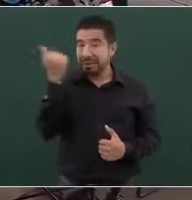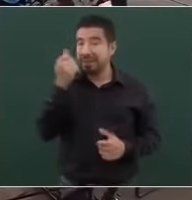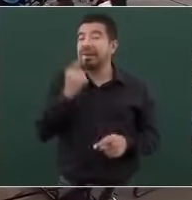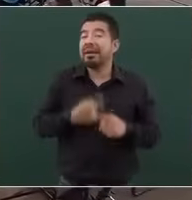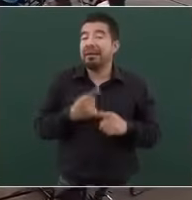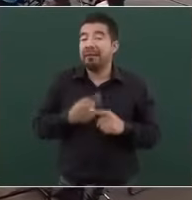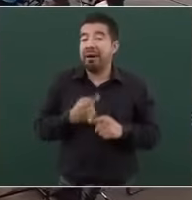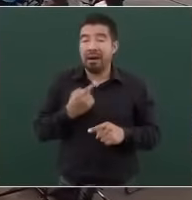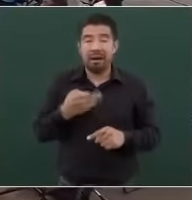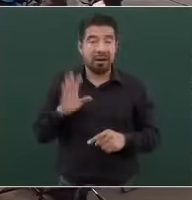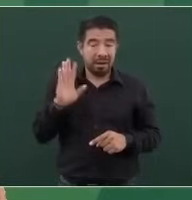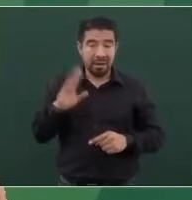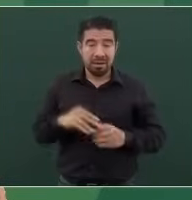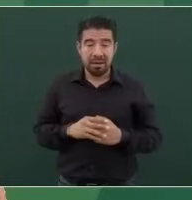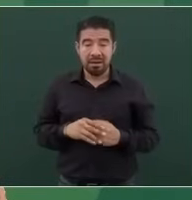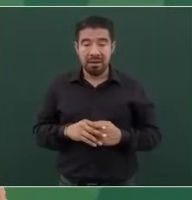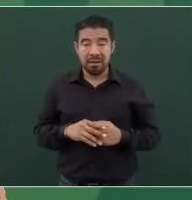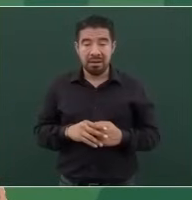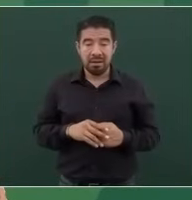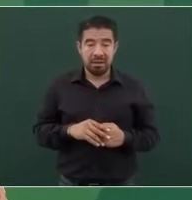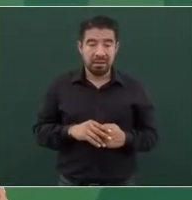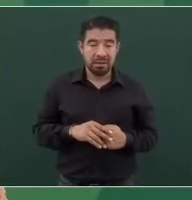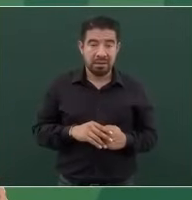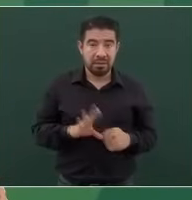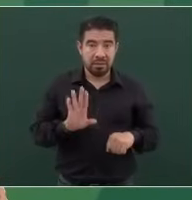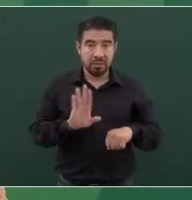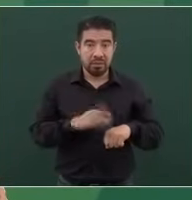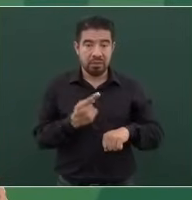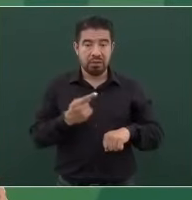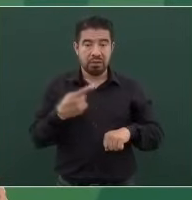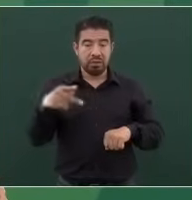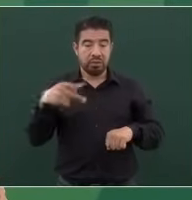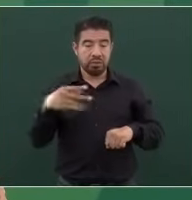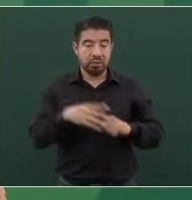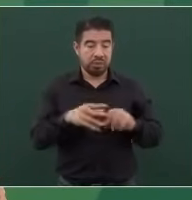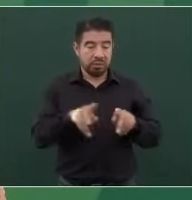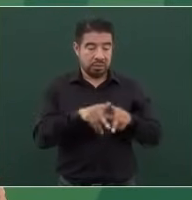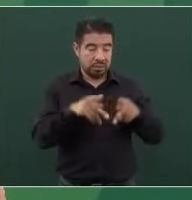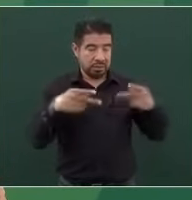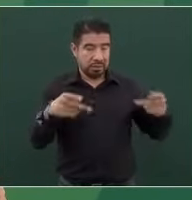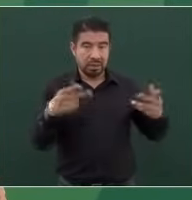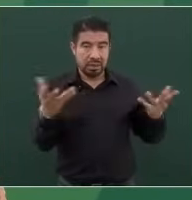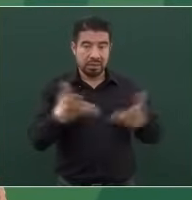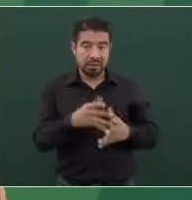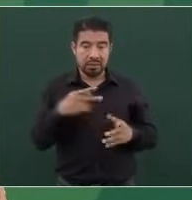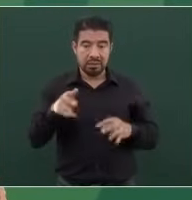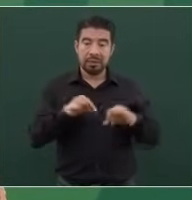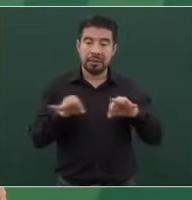Porque no es el periodismo su oficio.